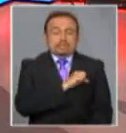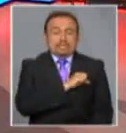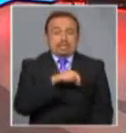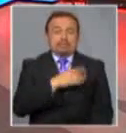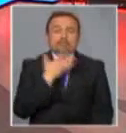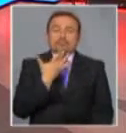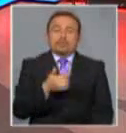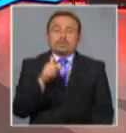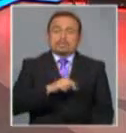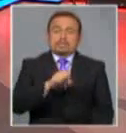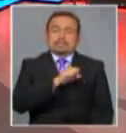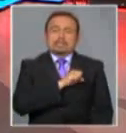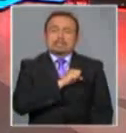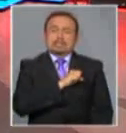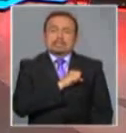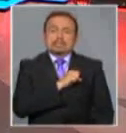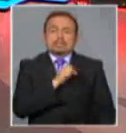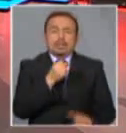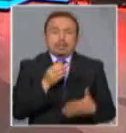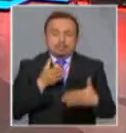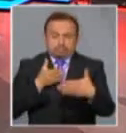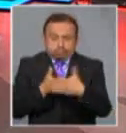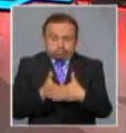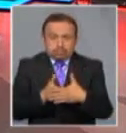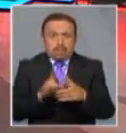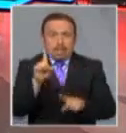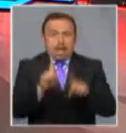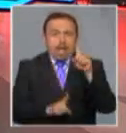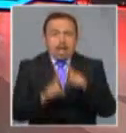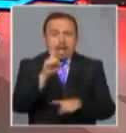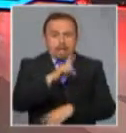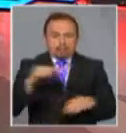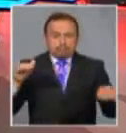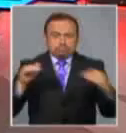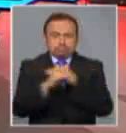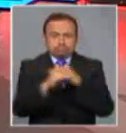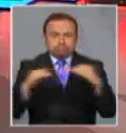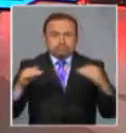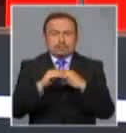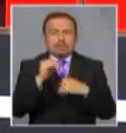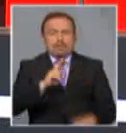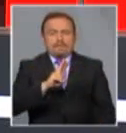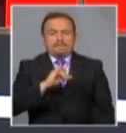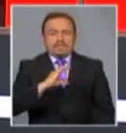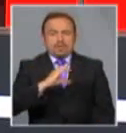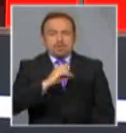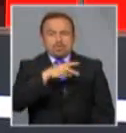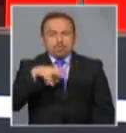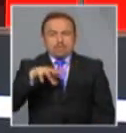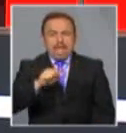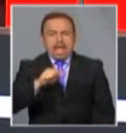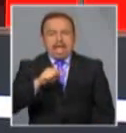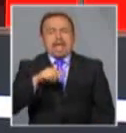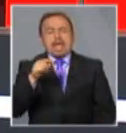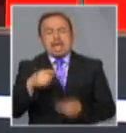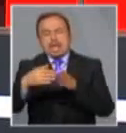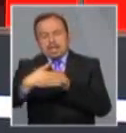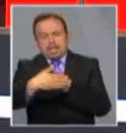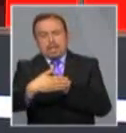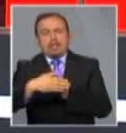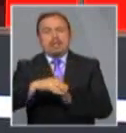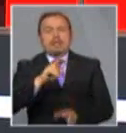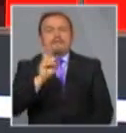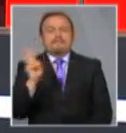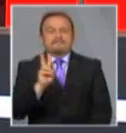sobre todo porque en Santiago se vivió el bloqueo de algunas rutas específicamente vicuña maquena con Américo fucio esta mañana no se